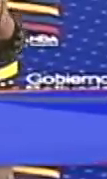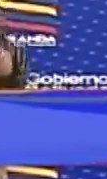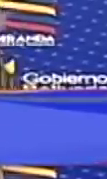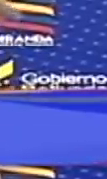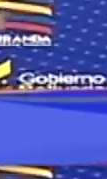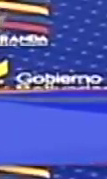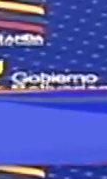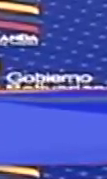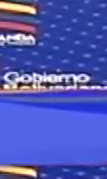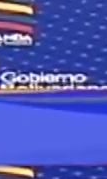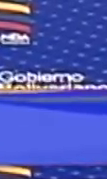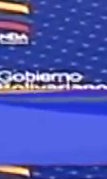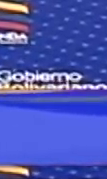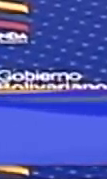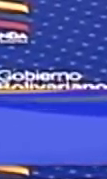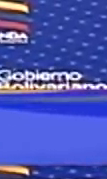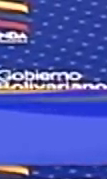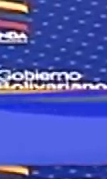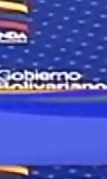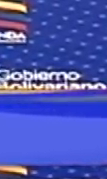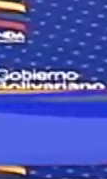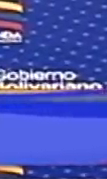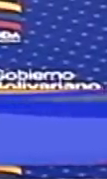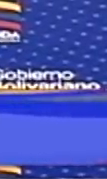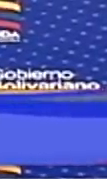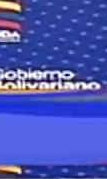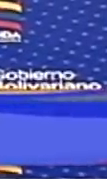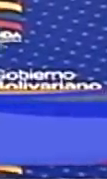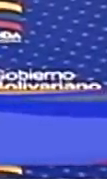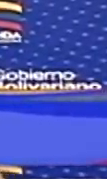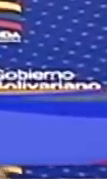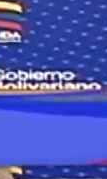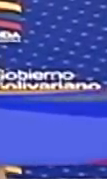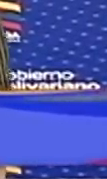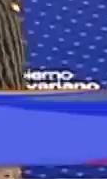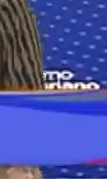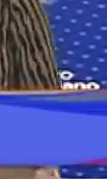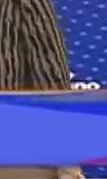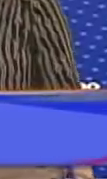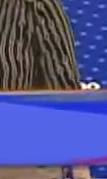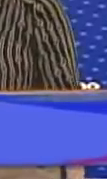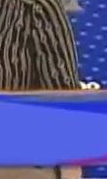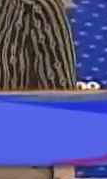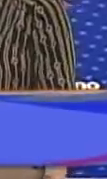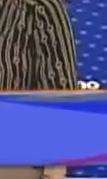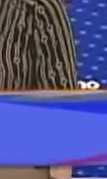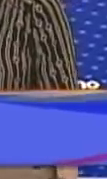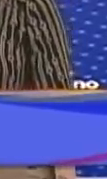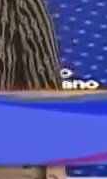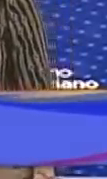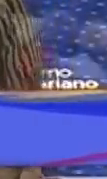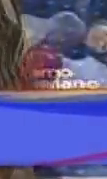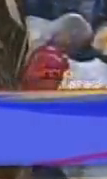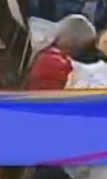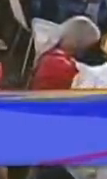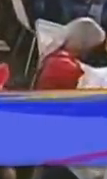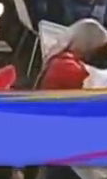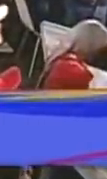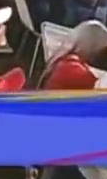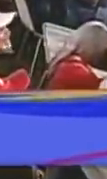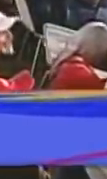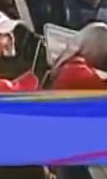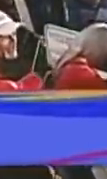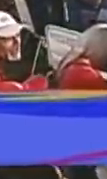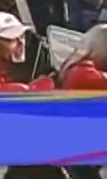cuando en el alma se entiende tu dolor, por la traición que te brinda un